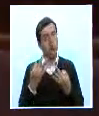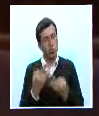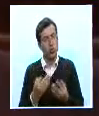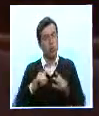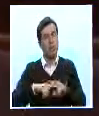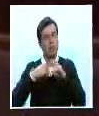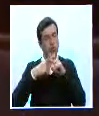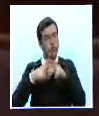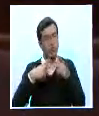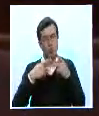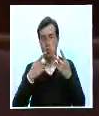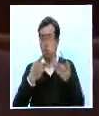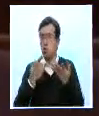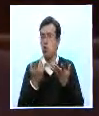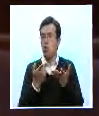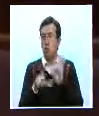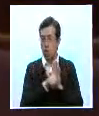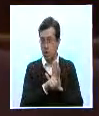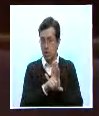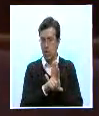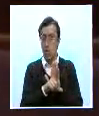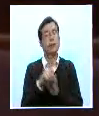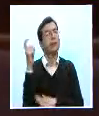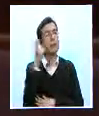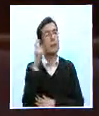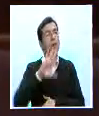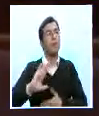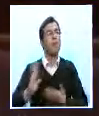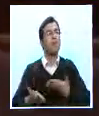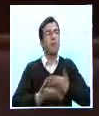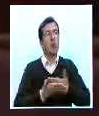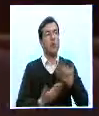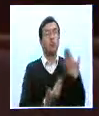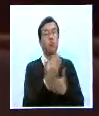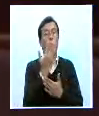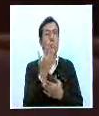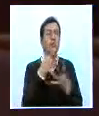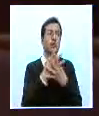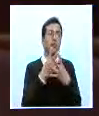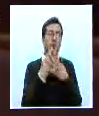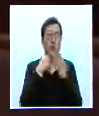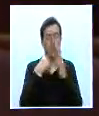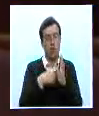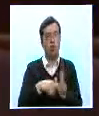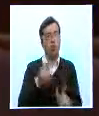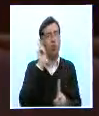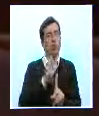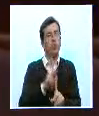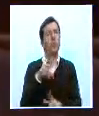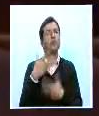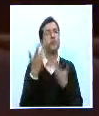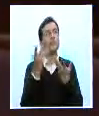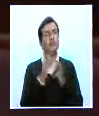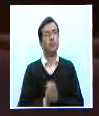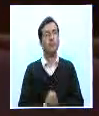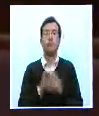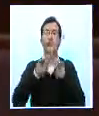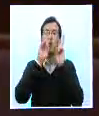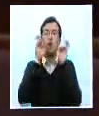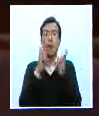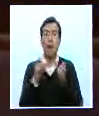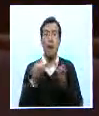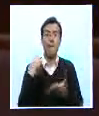efectivamente sin embargo es necesaria la incorporación de nuevos tipos penales en este caso específicamente el relacionado a la